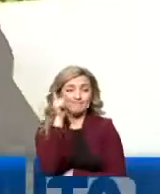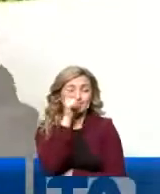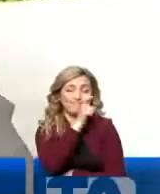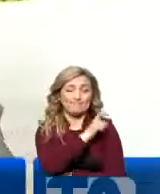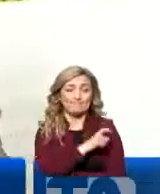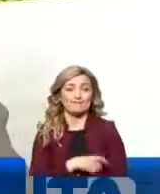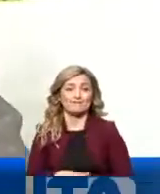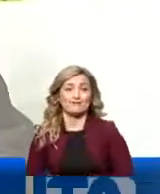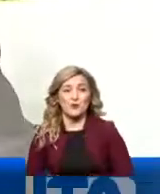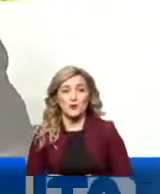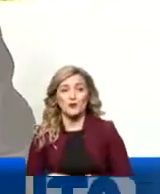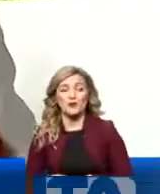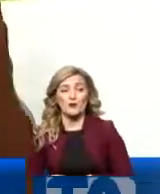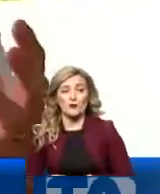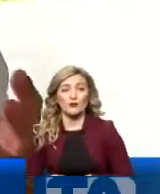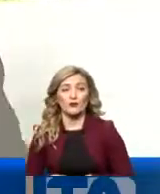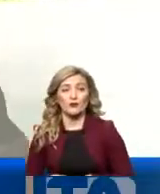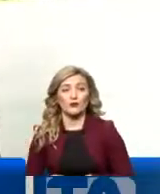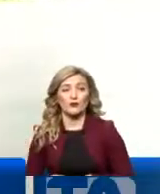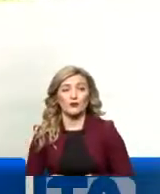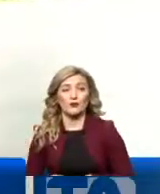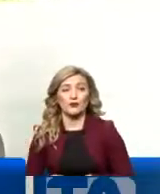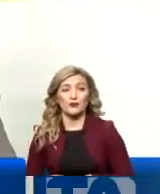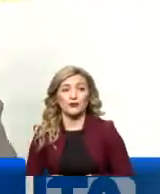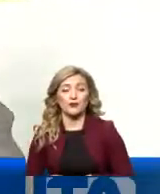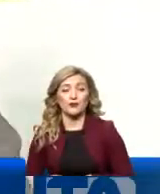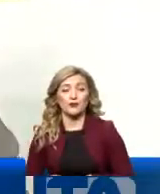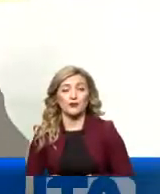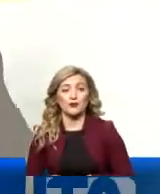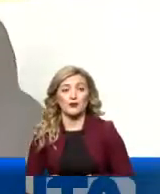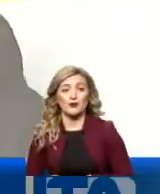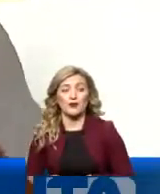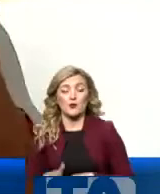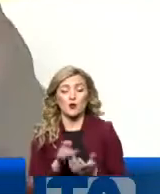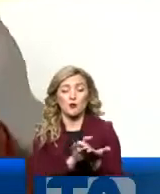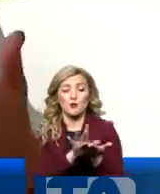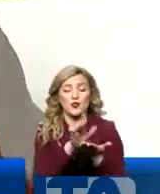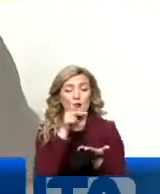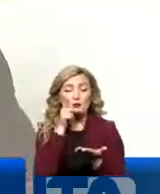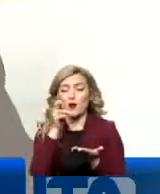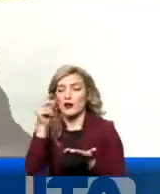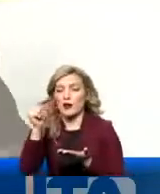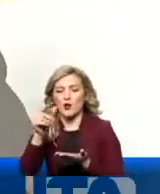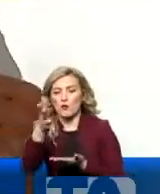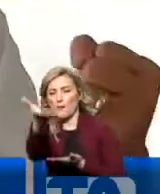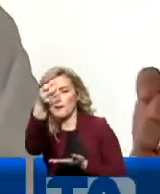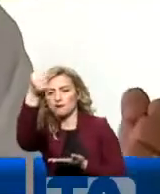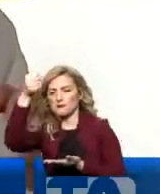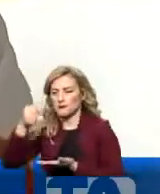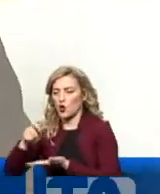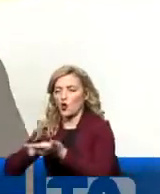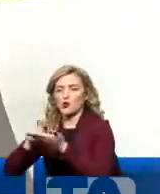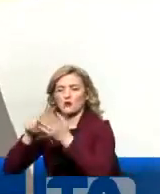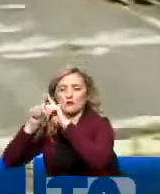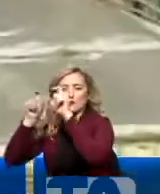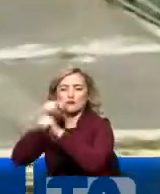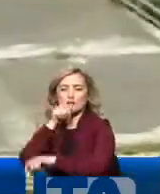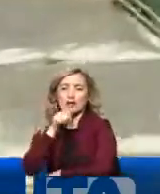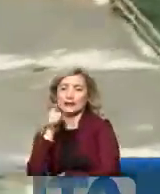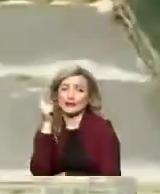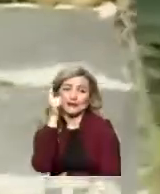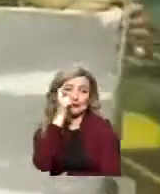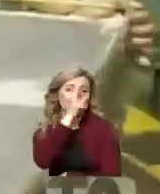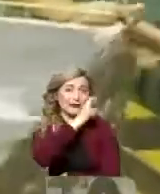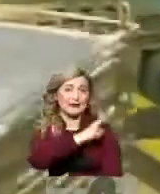que exista este efecto de absorción, de que si alguien sale del sector público, sea rápidamente absorbido por el sector privado.